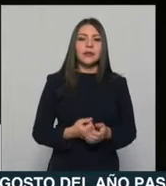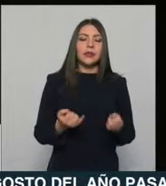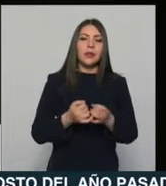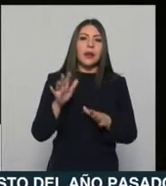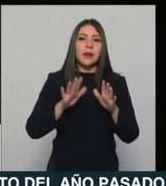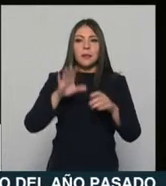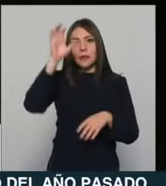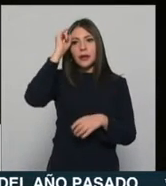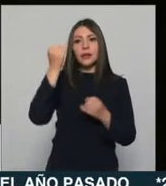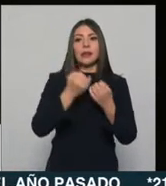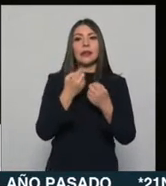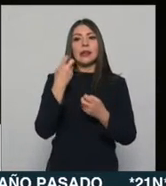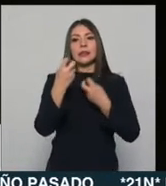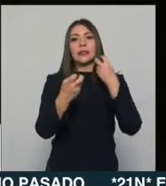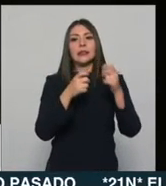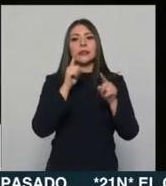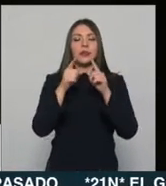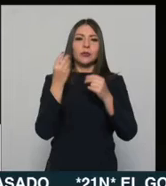al respecto.